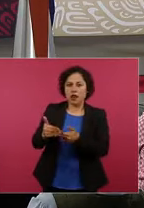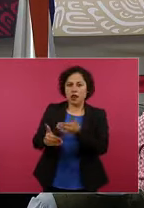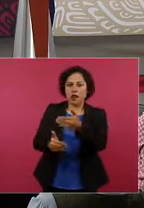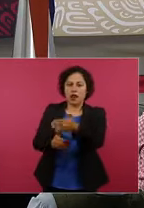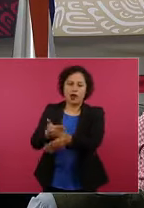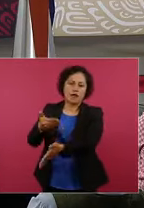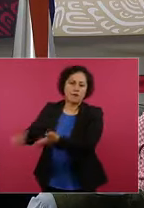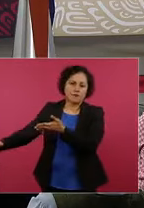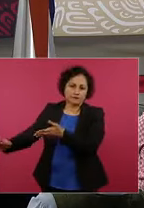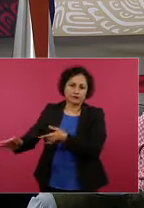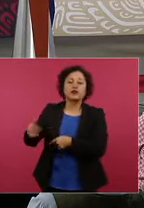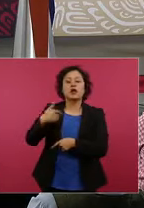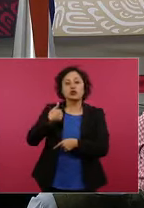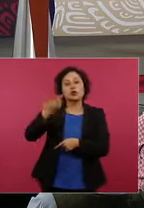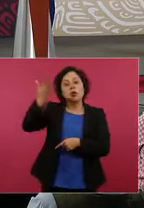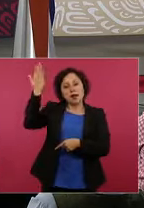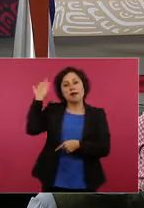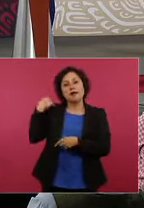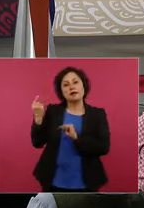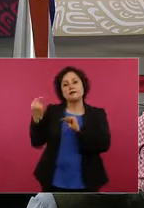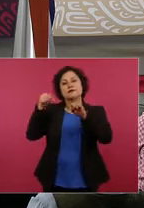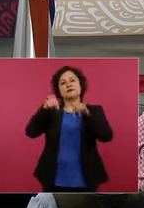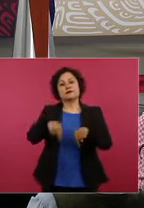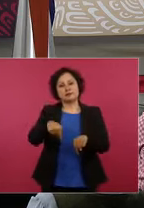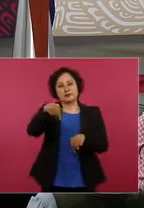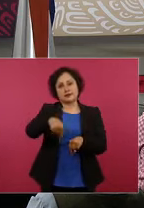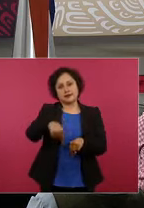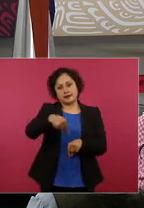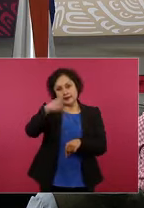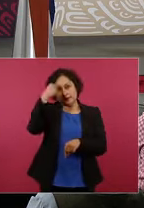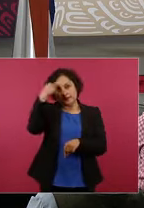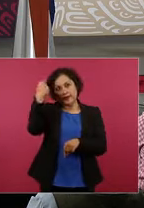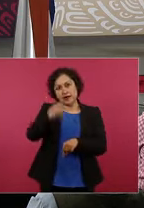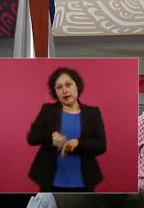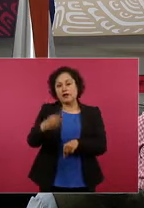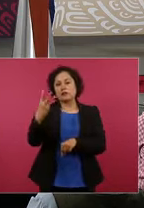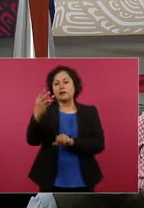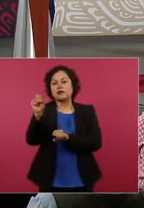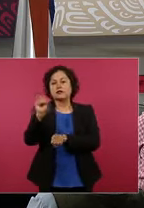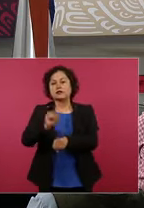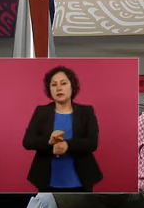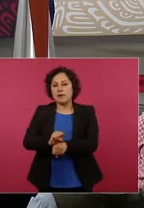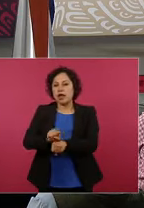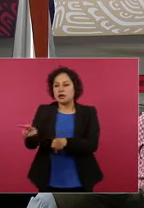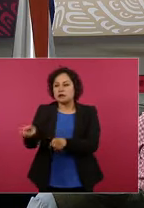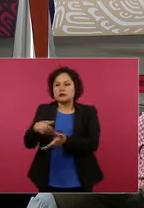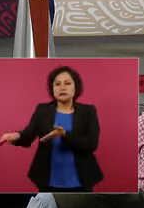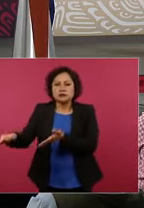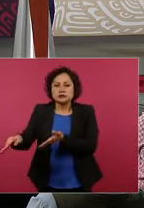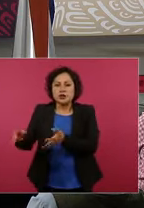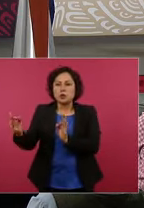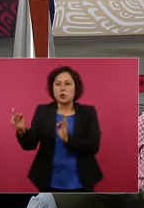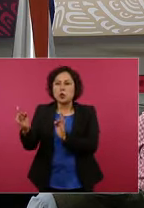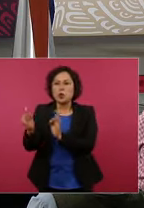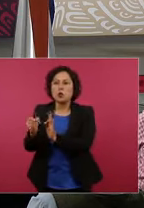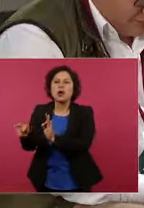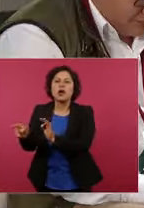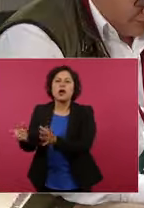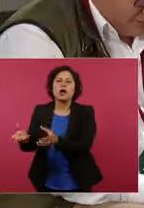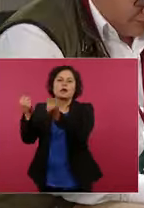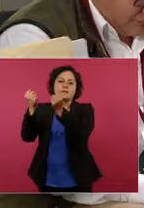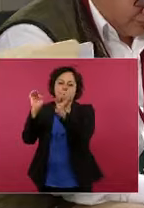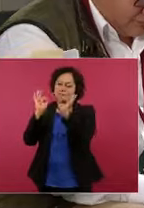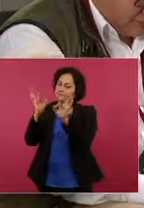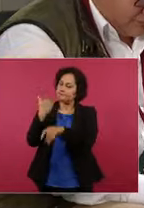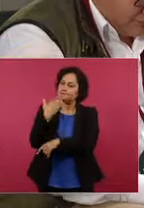aquí, faltaban 2-3 semanas para que los desalojaran, ya no hubo desalojo. Y ahora falta un punto,